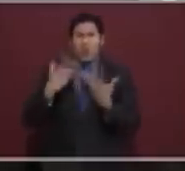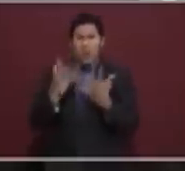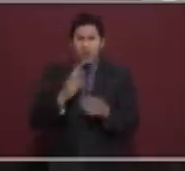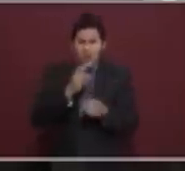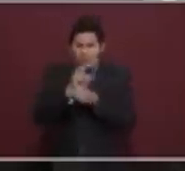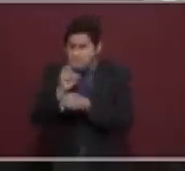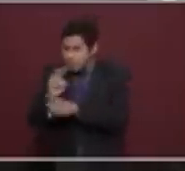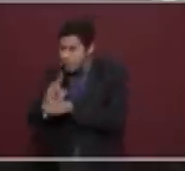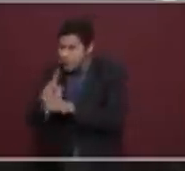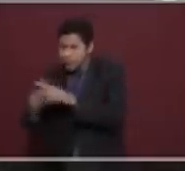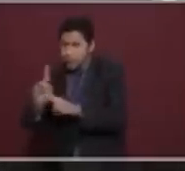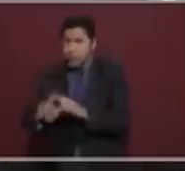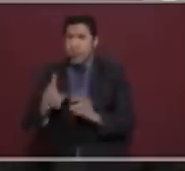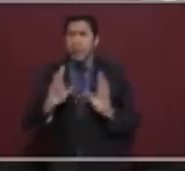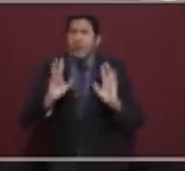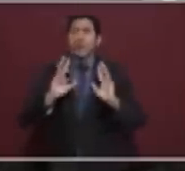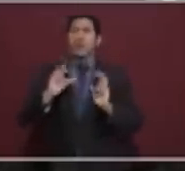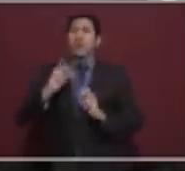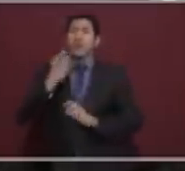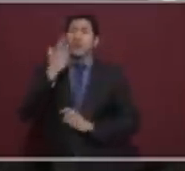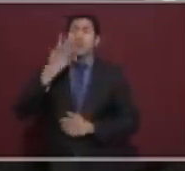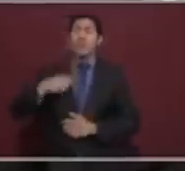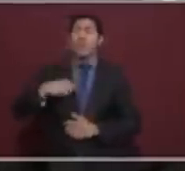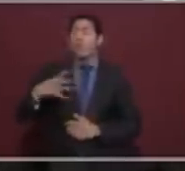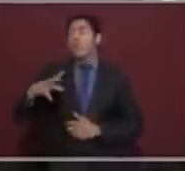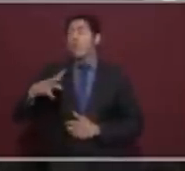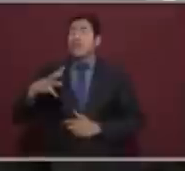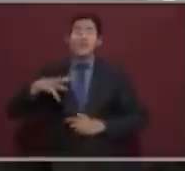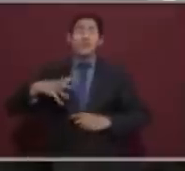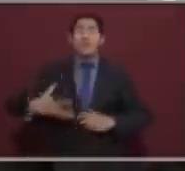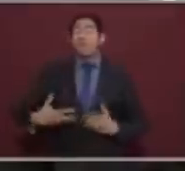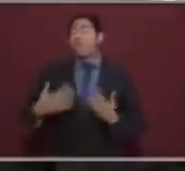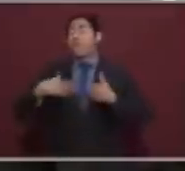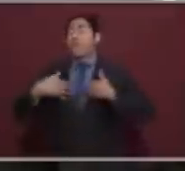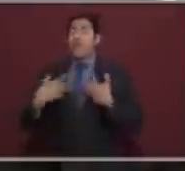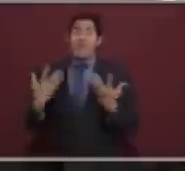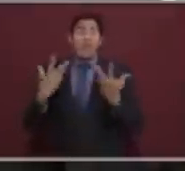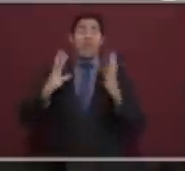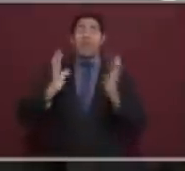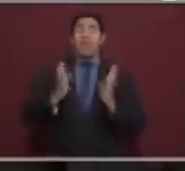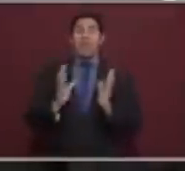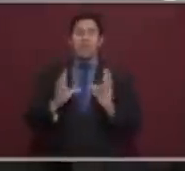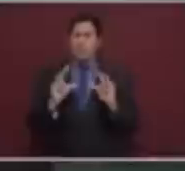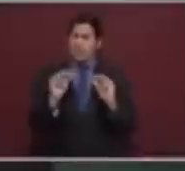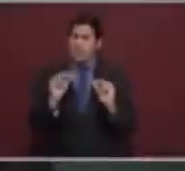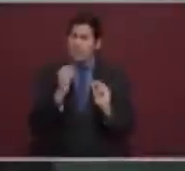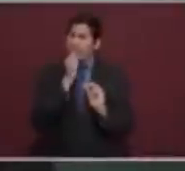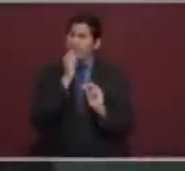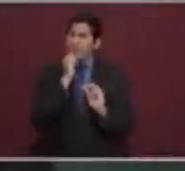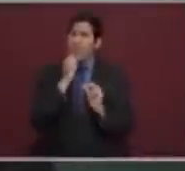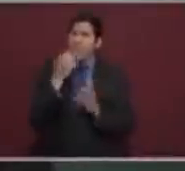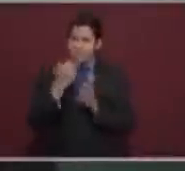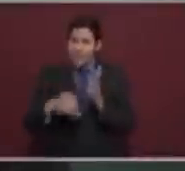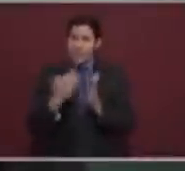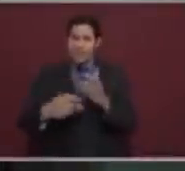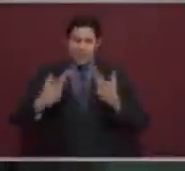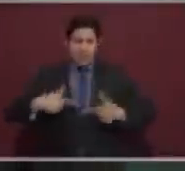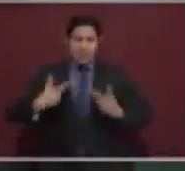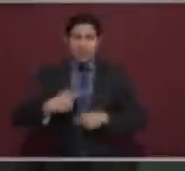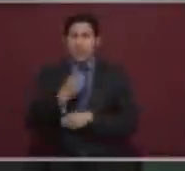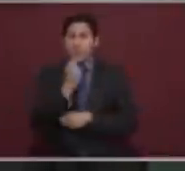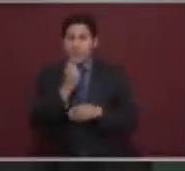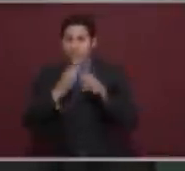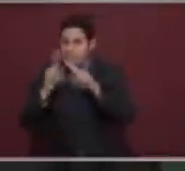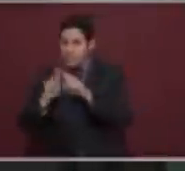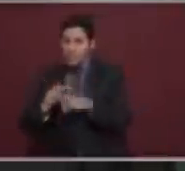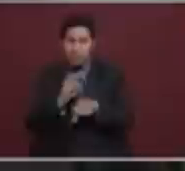engolosinar nos con lo que se logra porque no tenemos todavía el personal suficiente no obstante su condición de